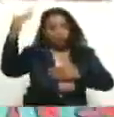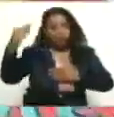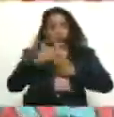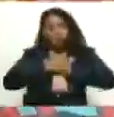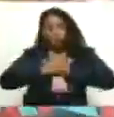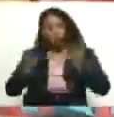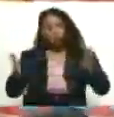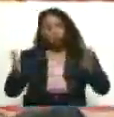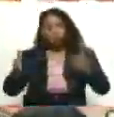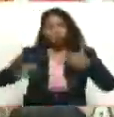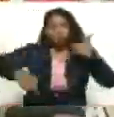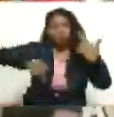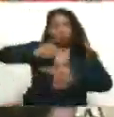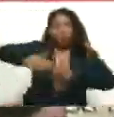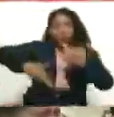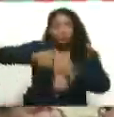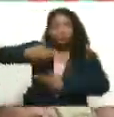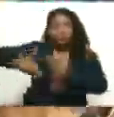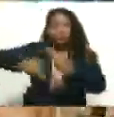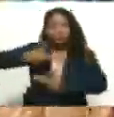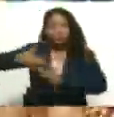¡Saludo solidario!